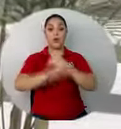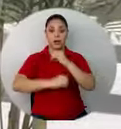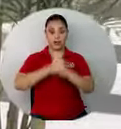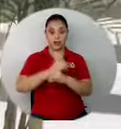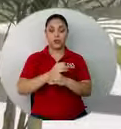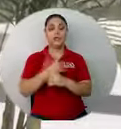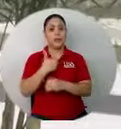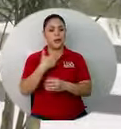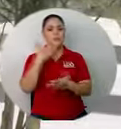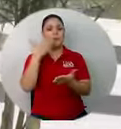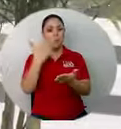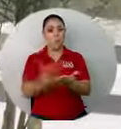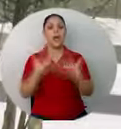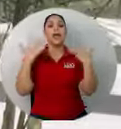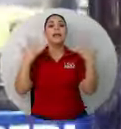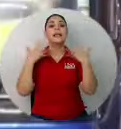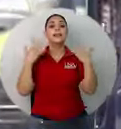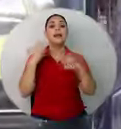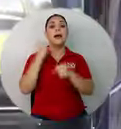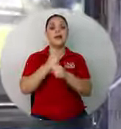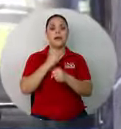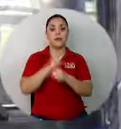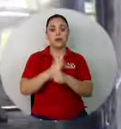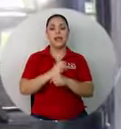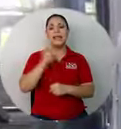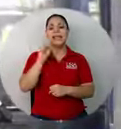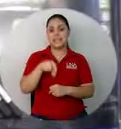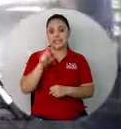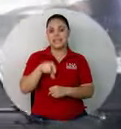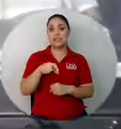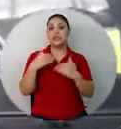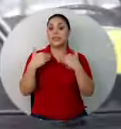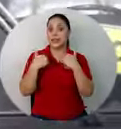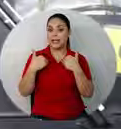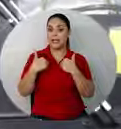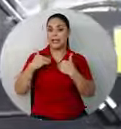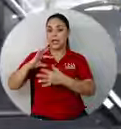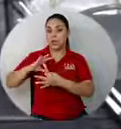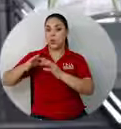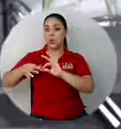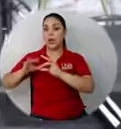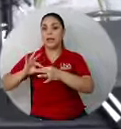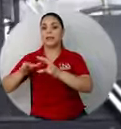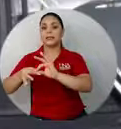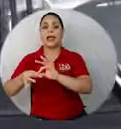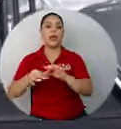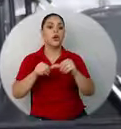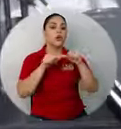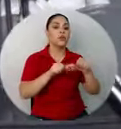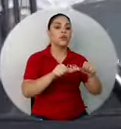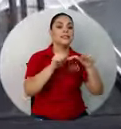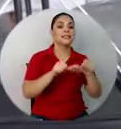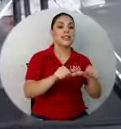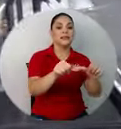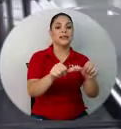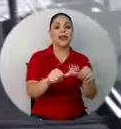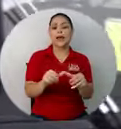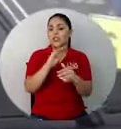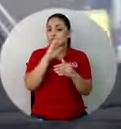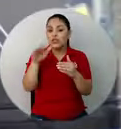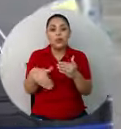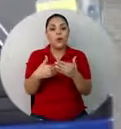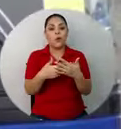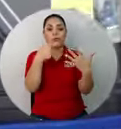buen clima laboral, tengo que tener coherencia y consistencia ¿en qué? En todos esos elementos que acabo de